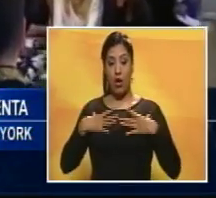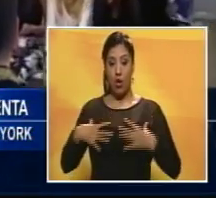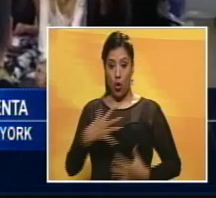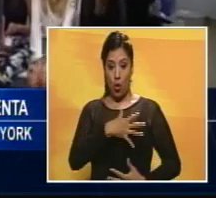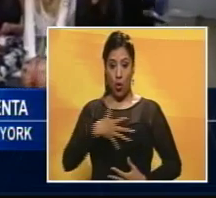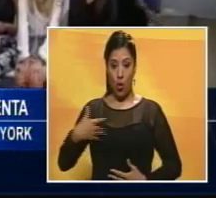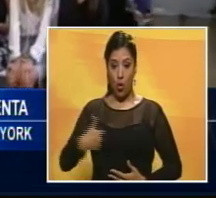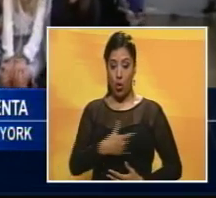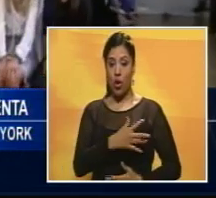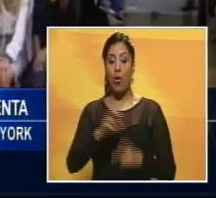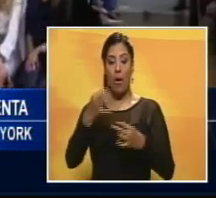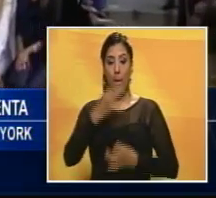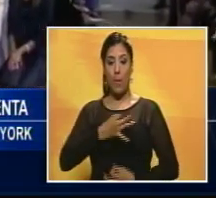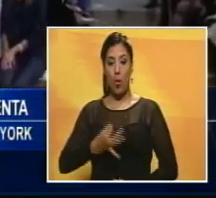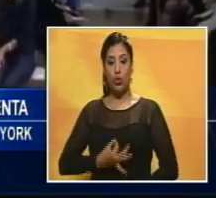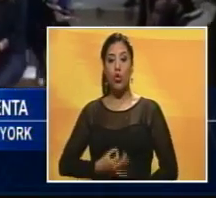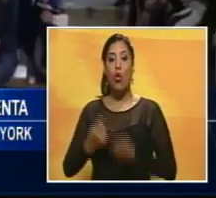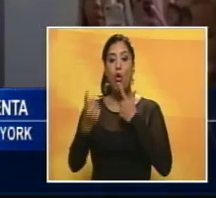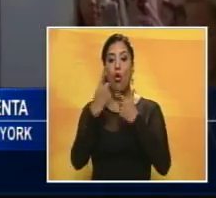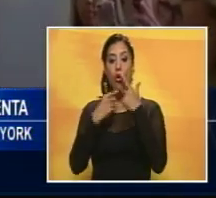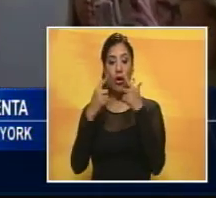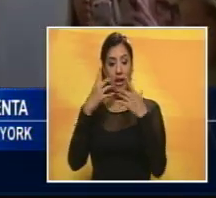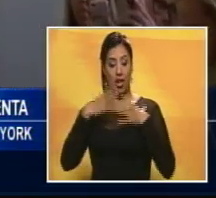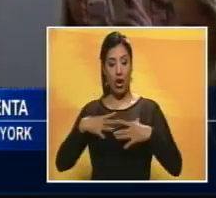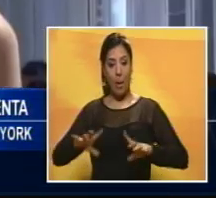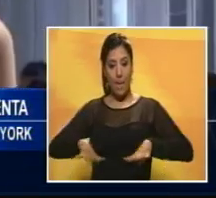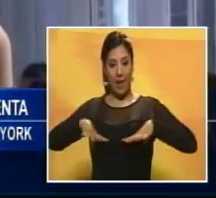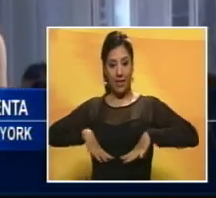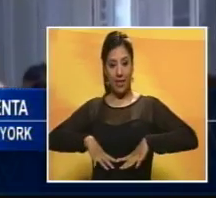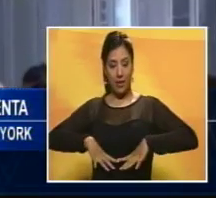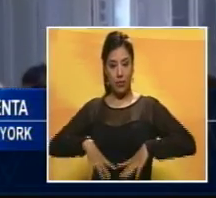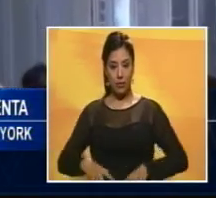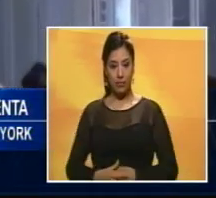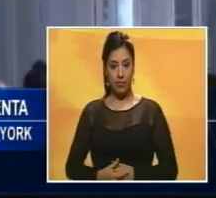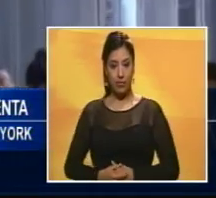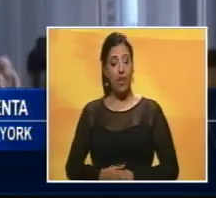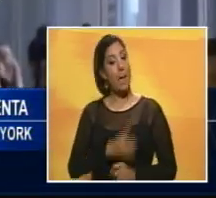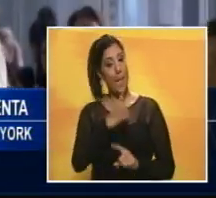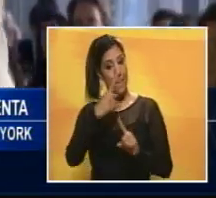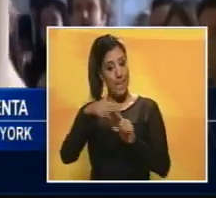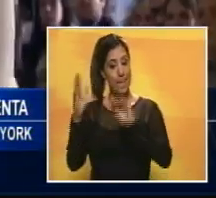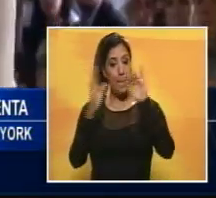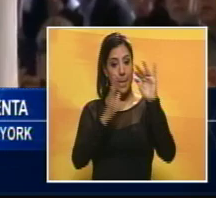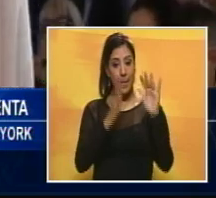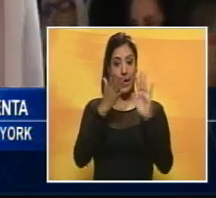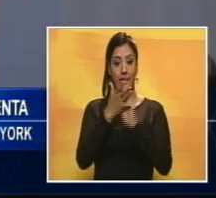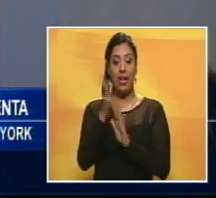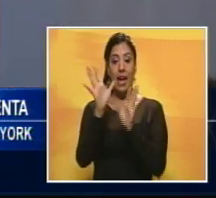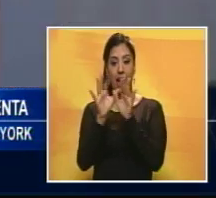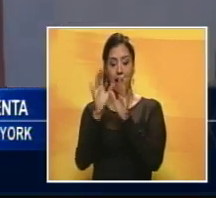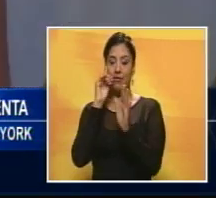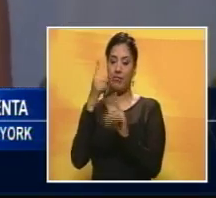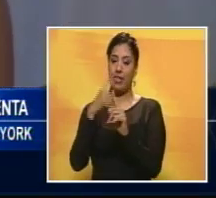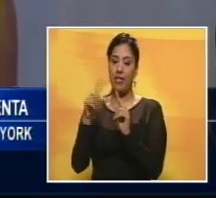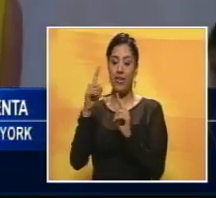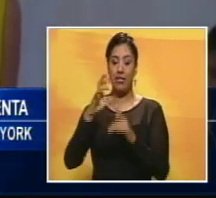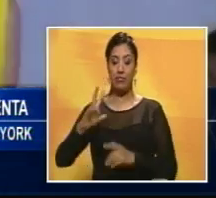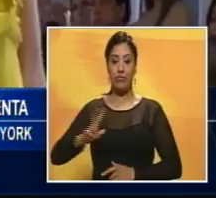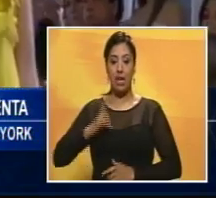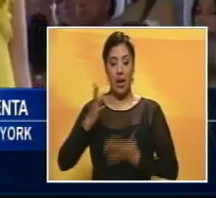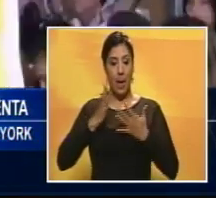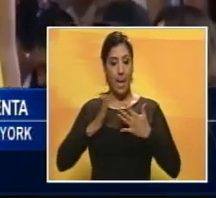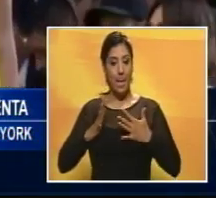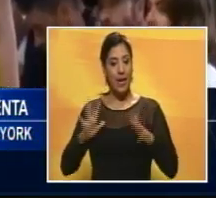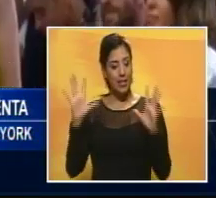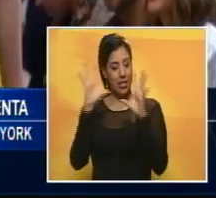franjas, así como los botones de colores en pantalones de talle alto. Por su parte, Ángel Sánchez llamó la atención con sus elegantes